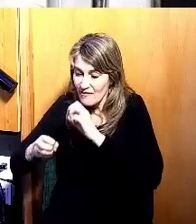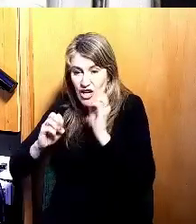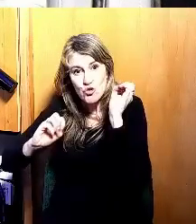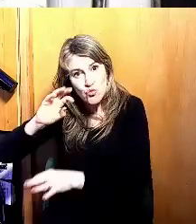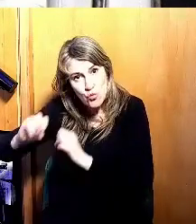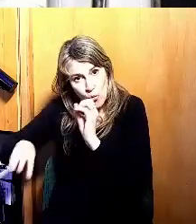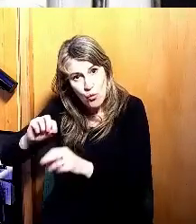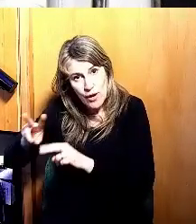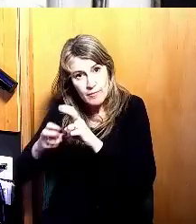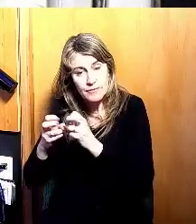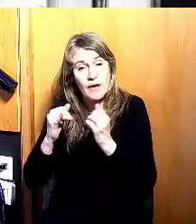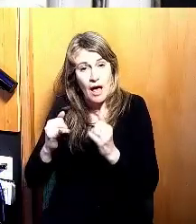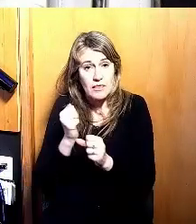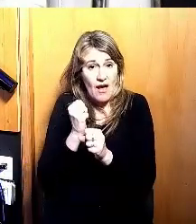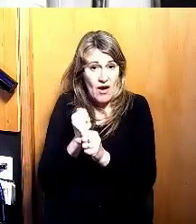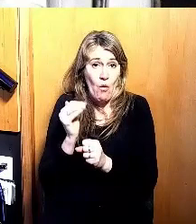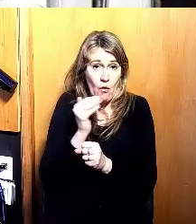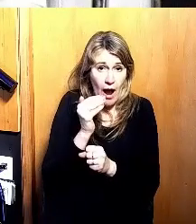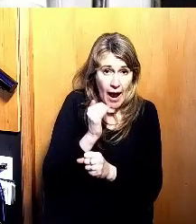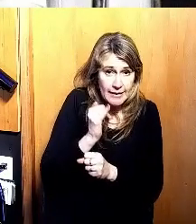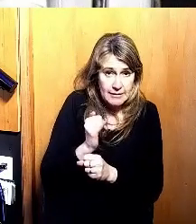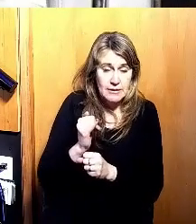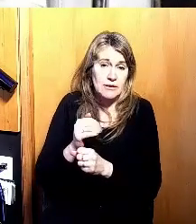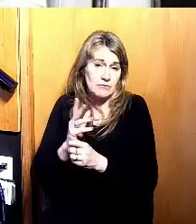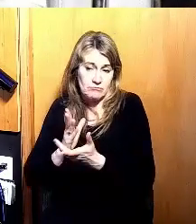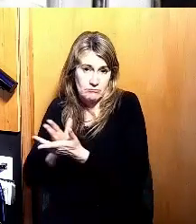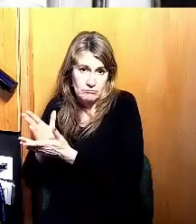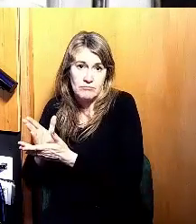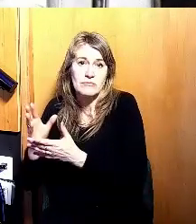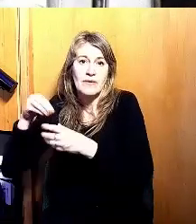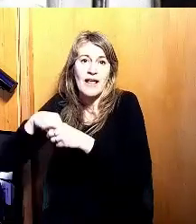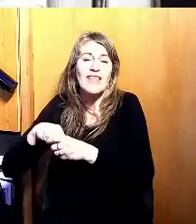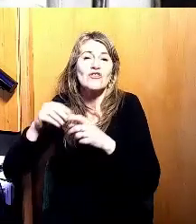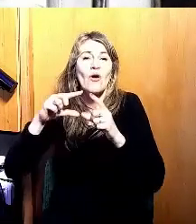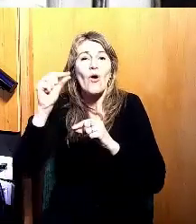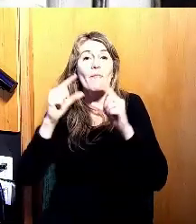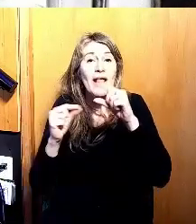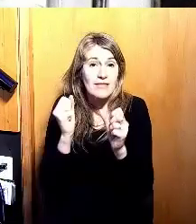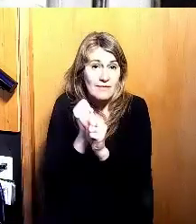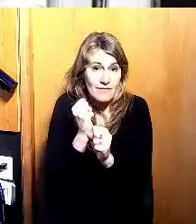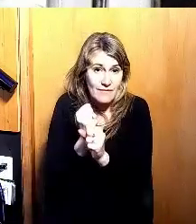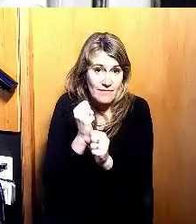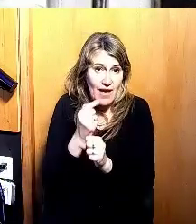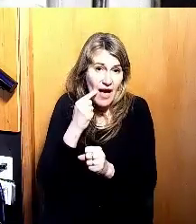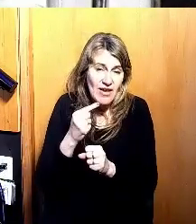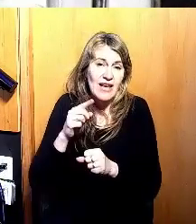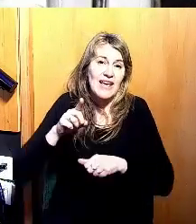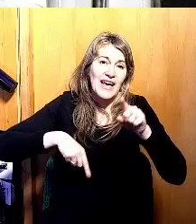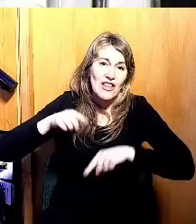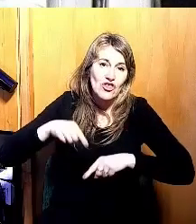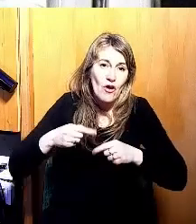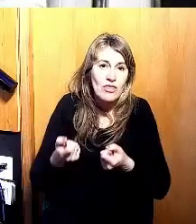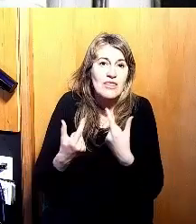vertederos, formalizados e informales. A partir de medir qué es lo que pasa en una cooperativa, podemos mejorar esa gestión y eso implica más